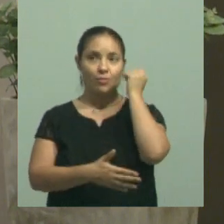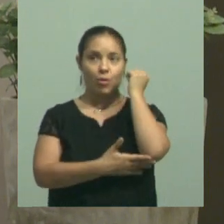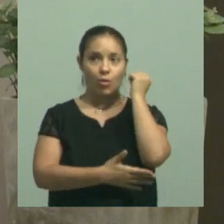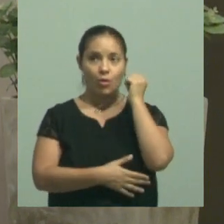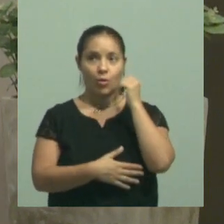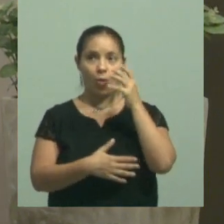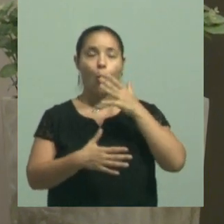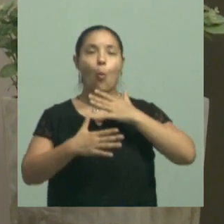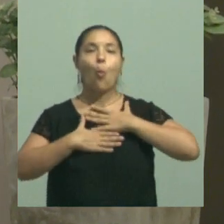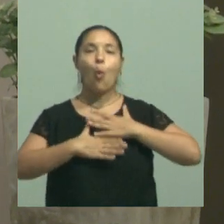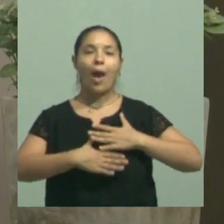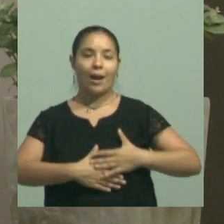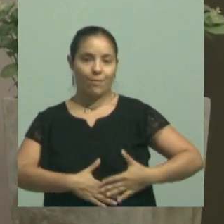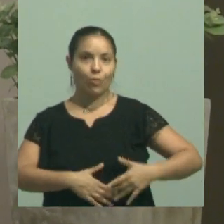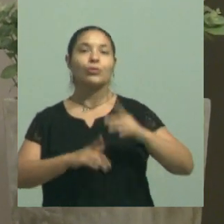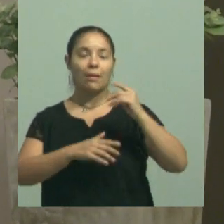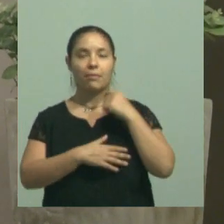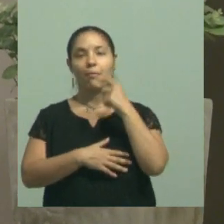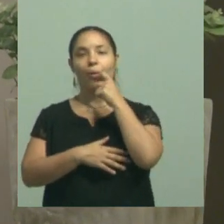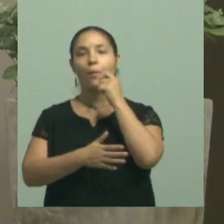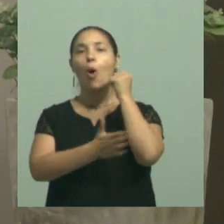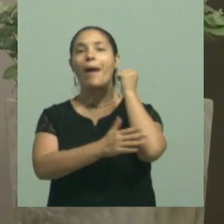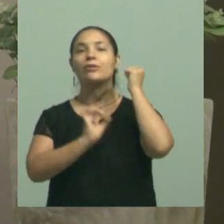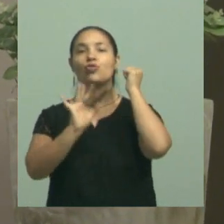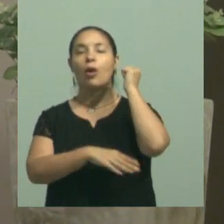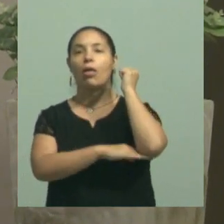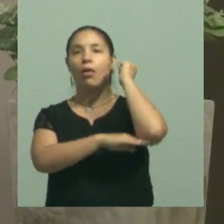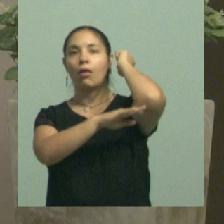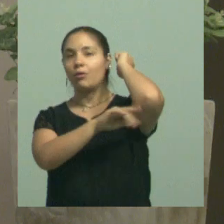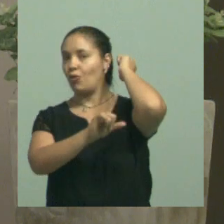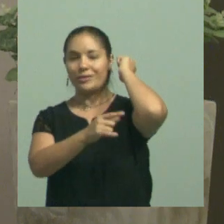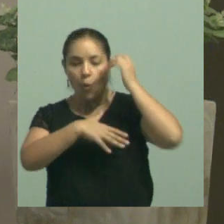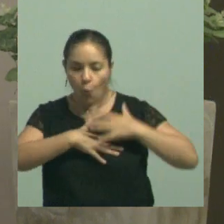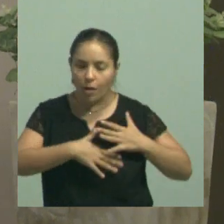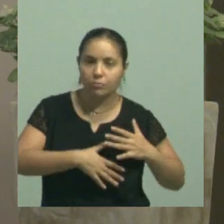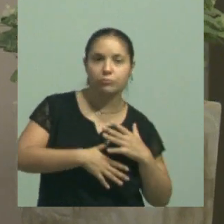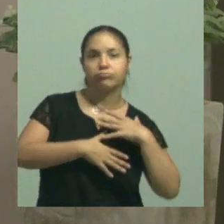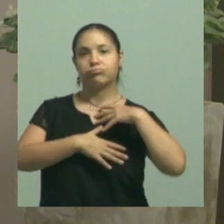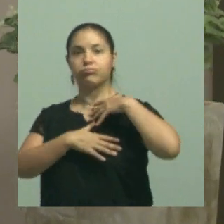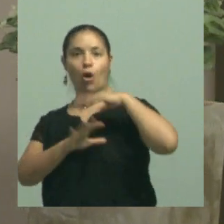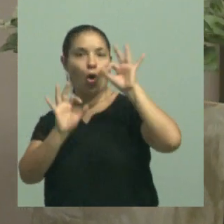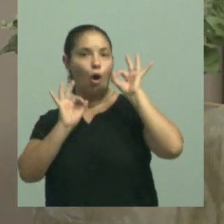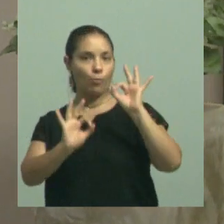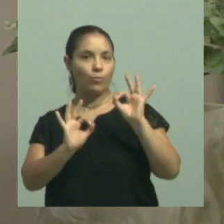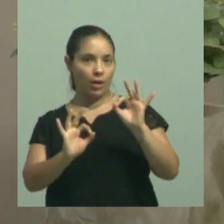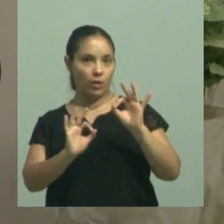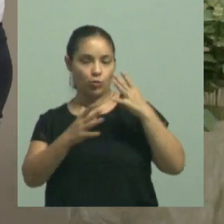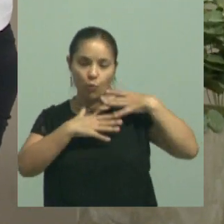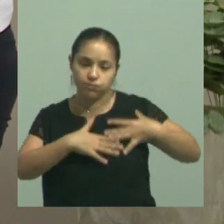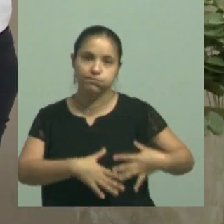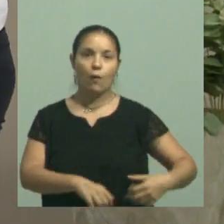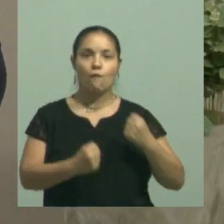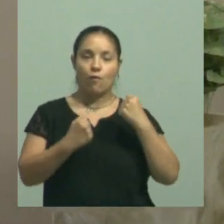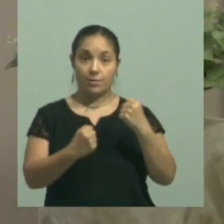mi cuerpo me acompaña para pegar. Claro. Entonces esa es la idea, que yo vaya equilibrando la diferencia de peso que